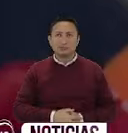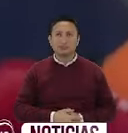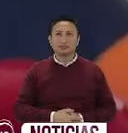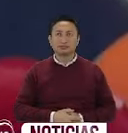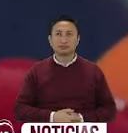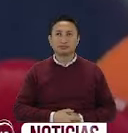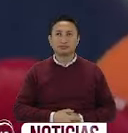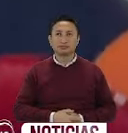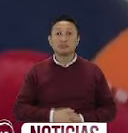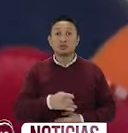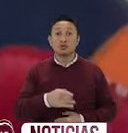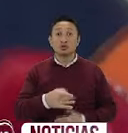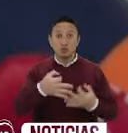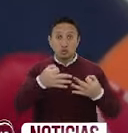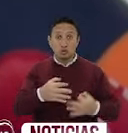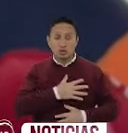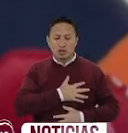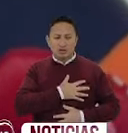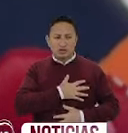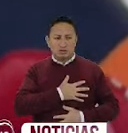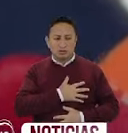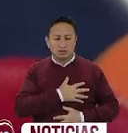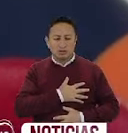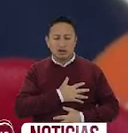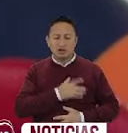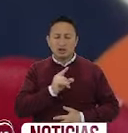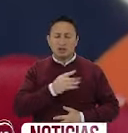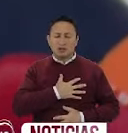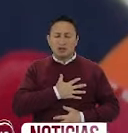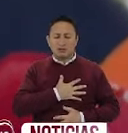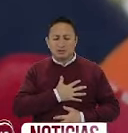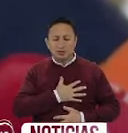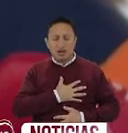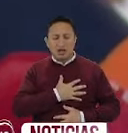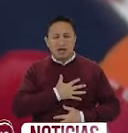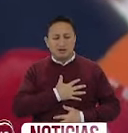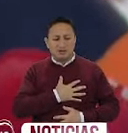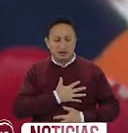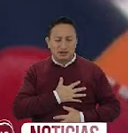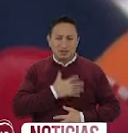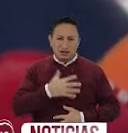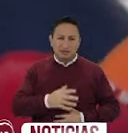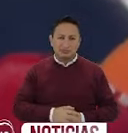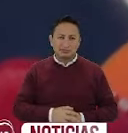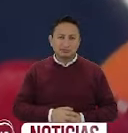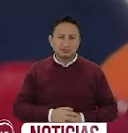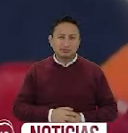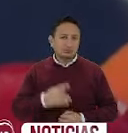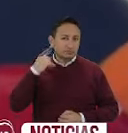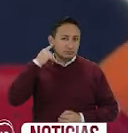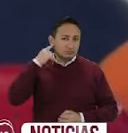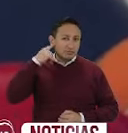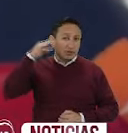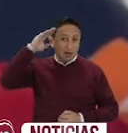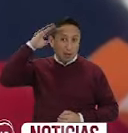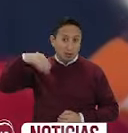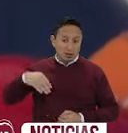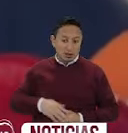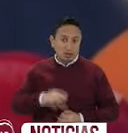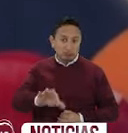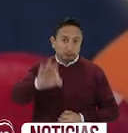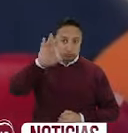En ese momento sentí algo de esperanza y más cuando un señor policía me